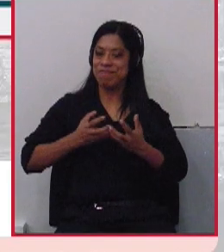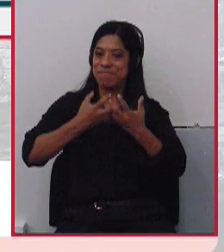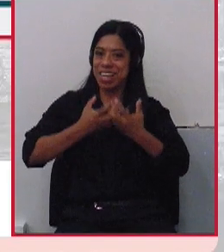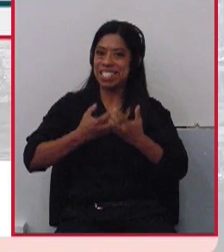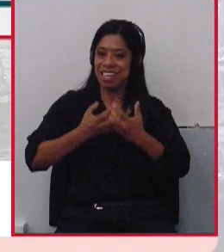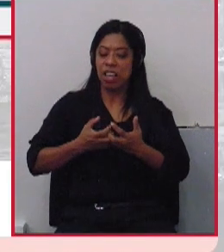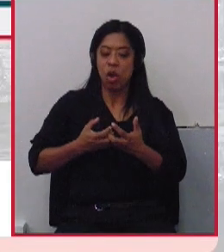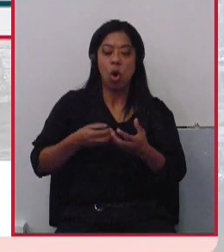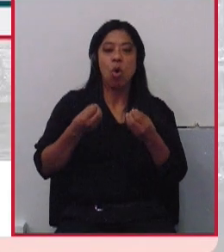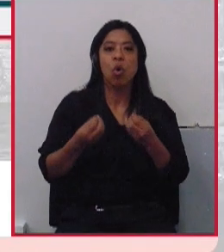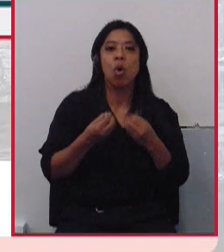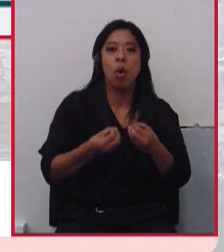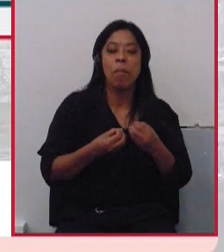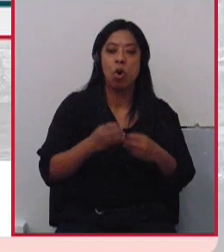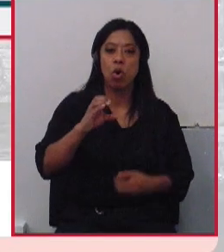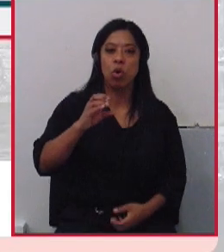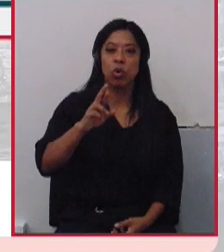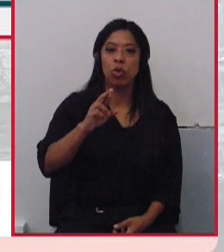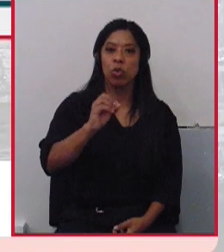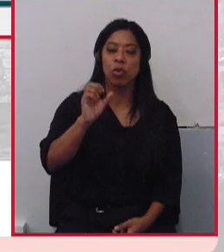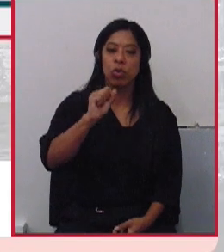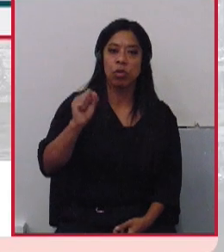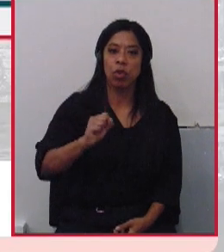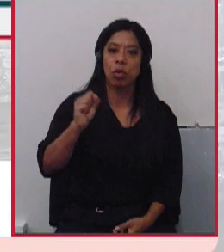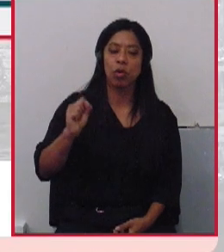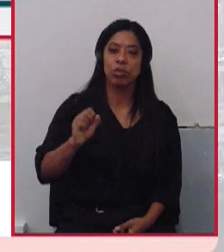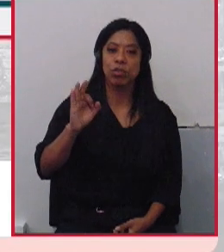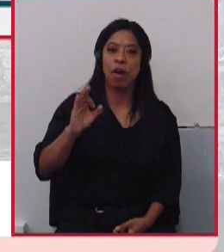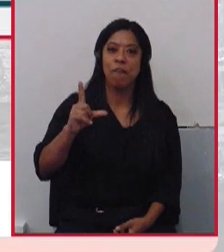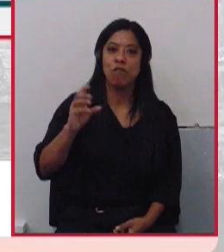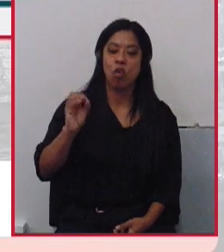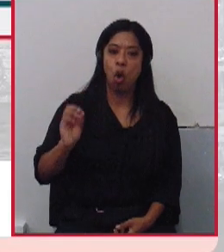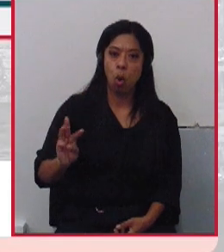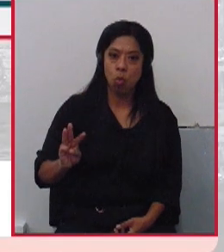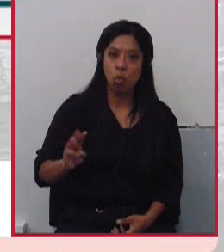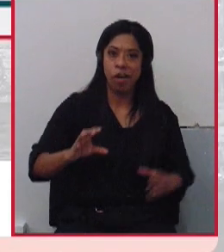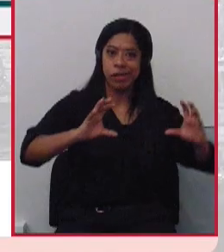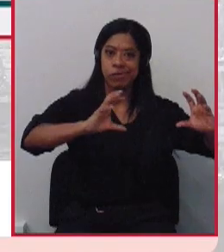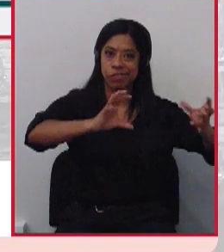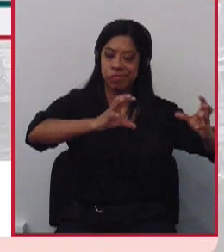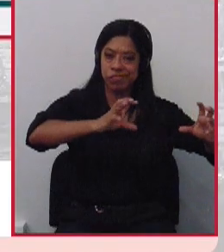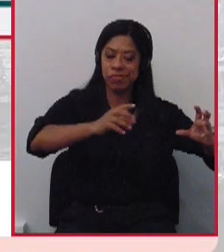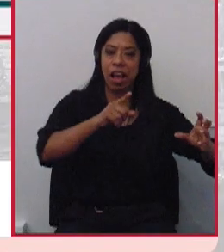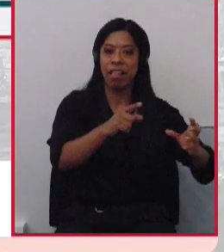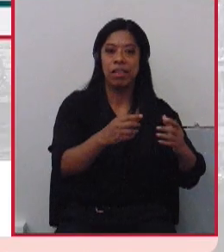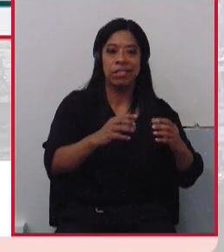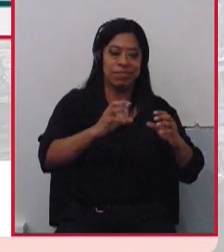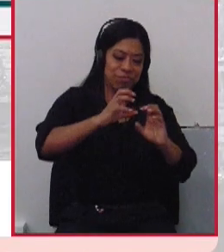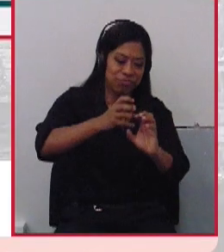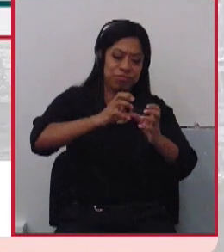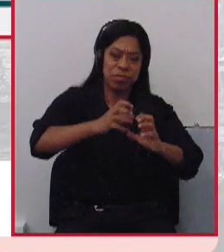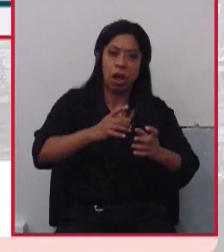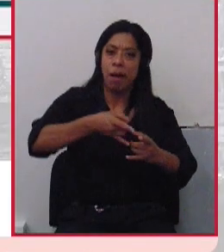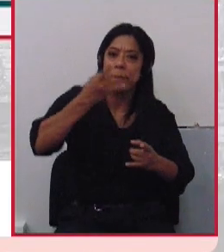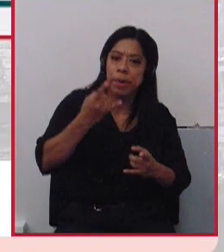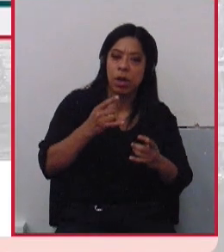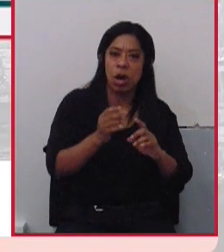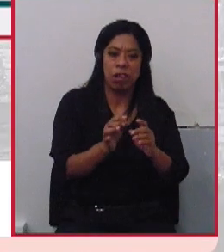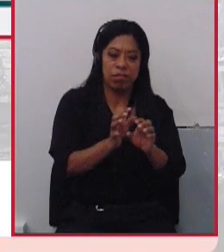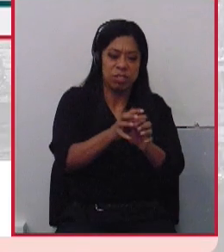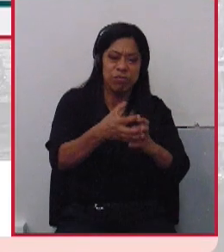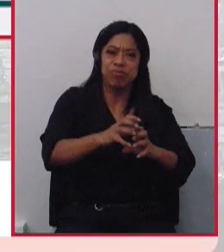controla la descarga de los cross-flow a través de las válvulas modulantes, tasas de desgaste, rotura de las